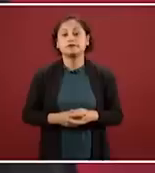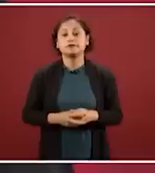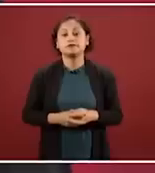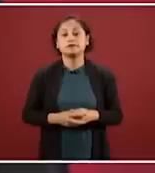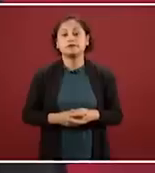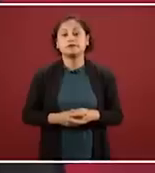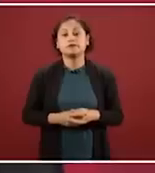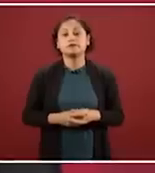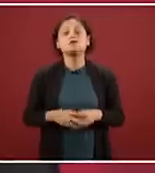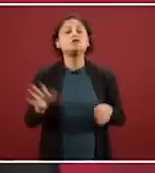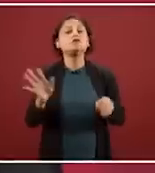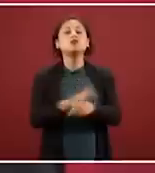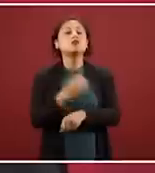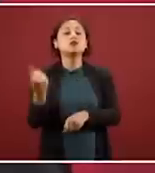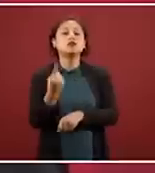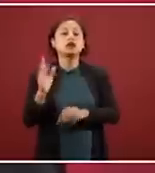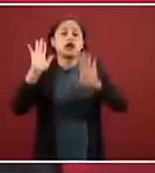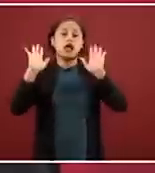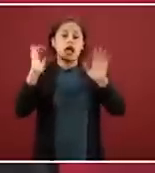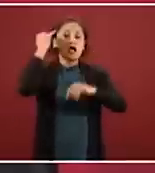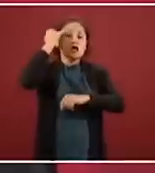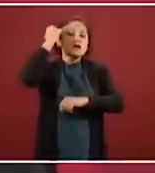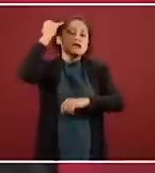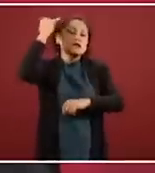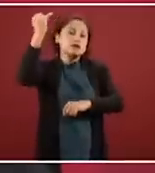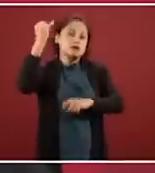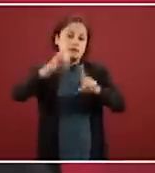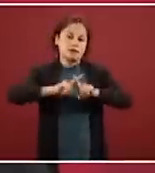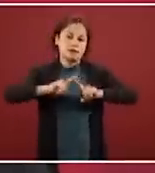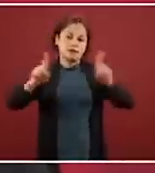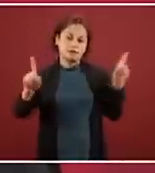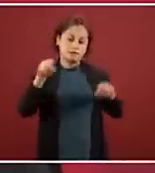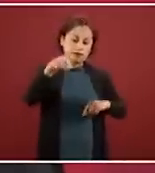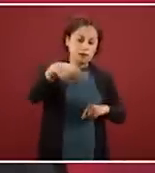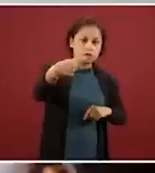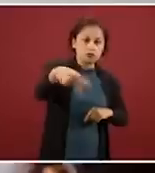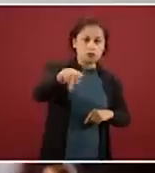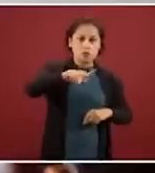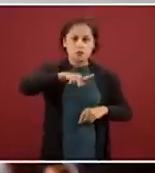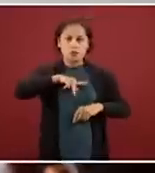con una concepción ideológica o con una diferencia